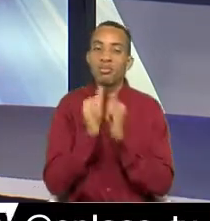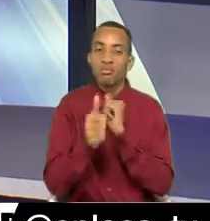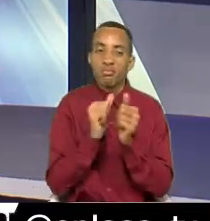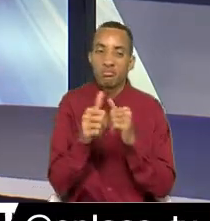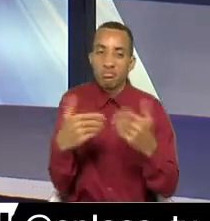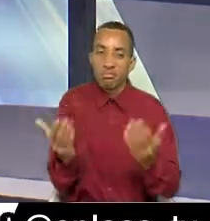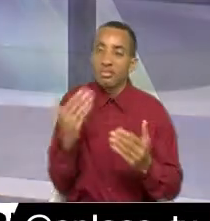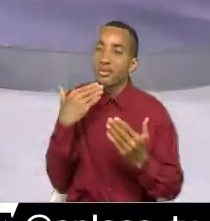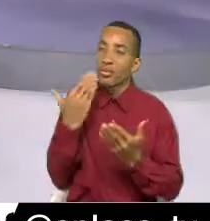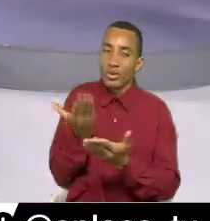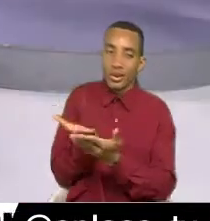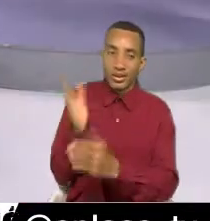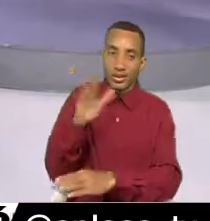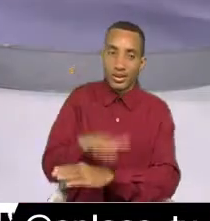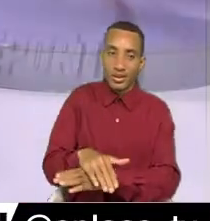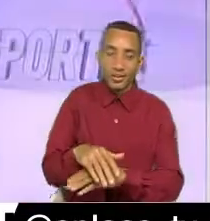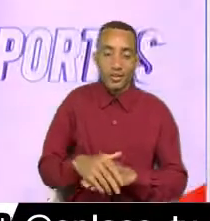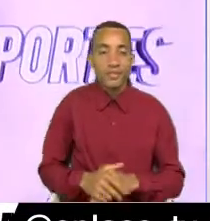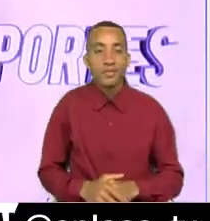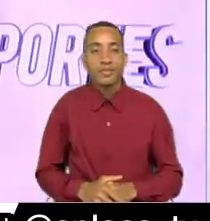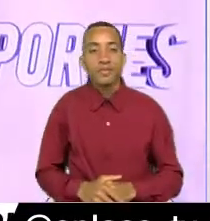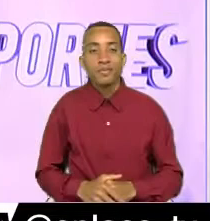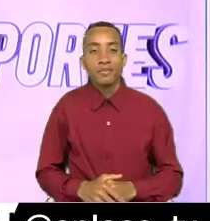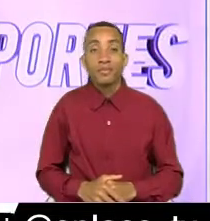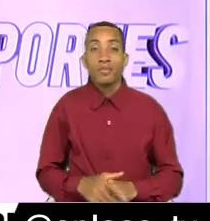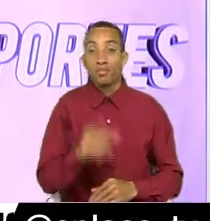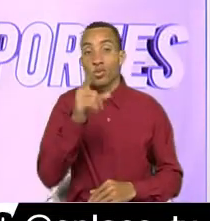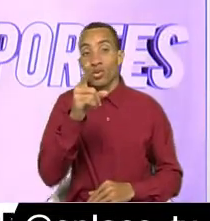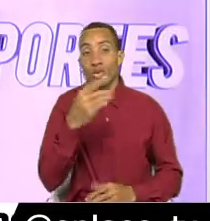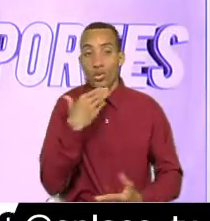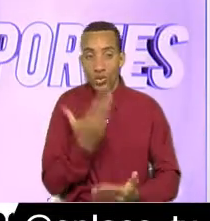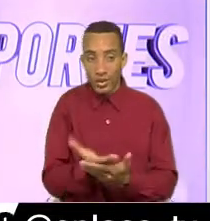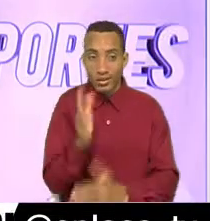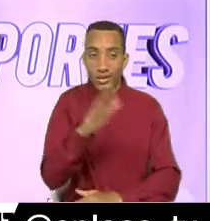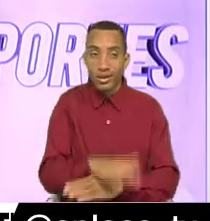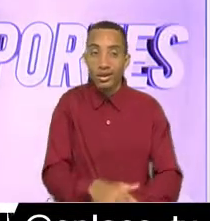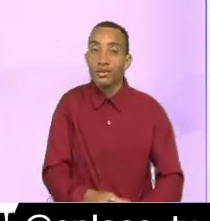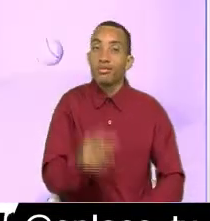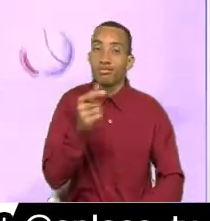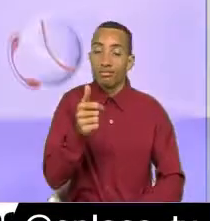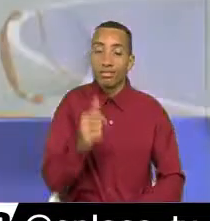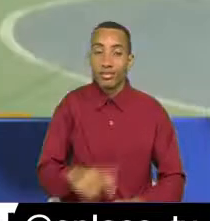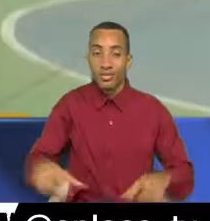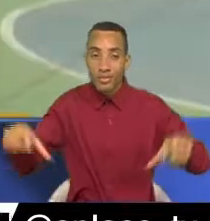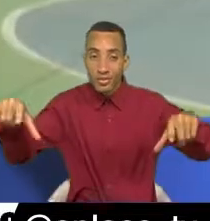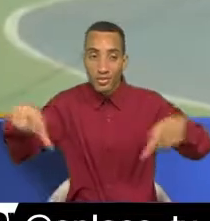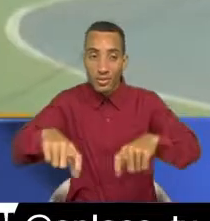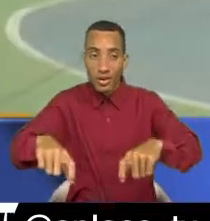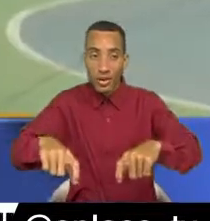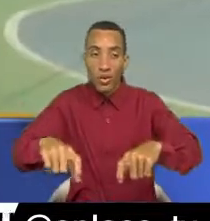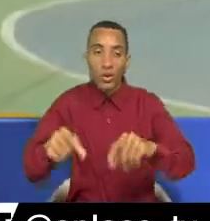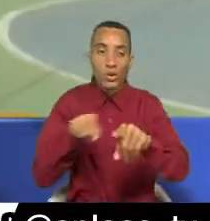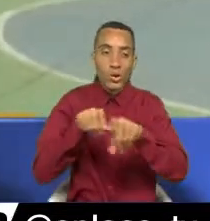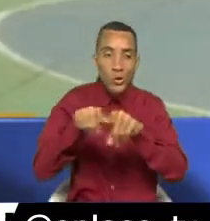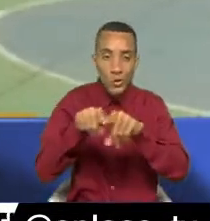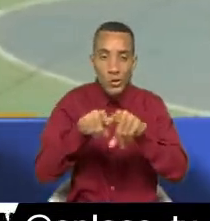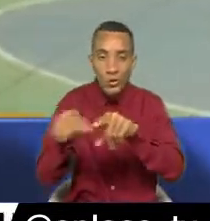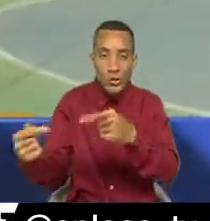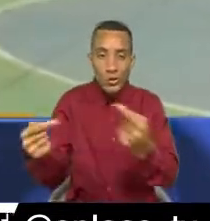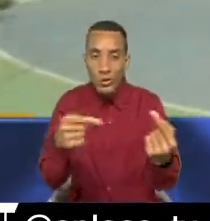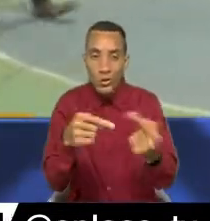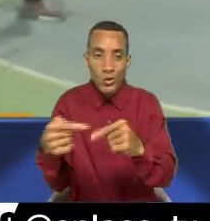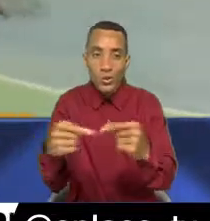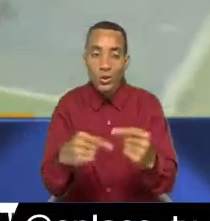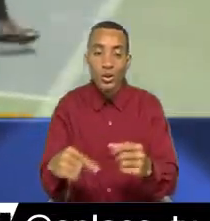tardes. Hola, Neila, buenas tardes. Muy buenas tardes, televidentes. Sí, señor, el microfútbol competitivo regresó a la polideportiva del